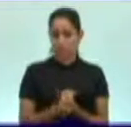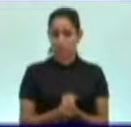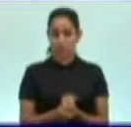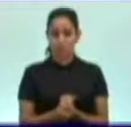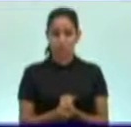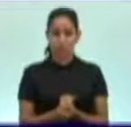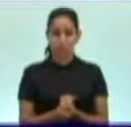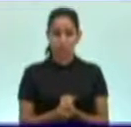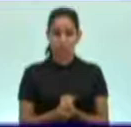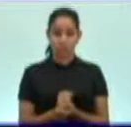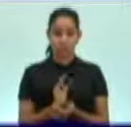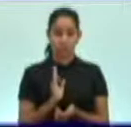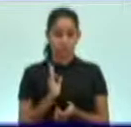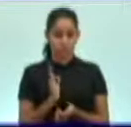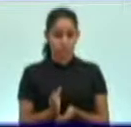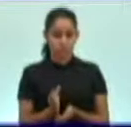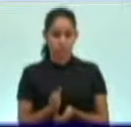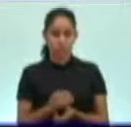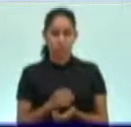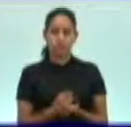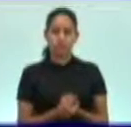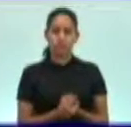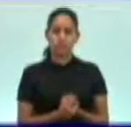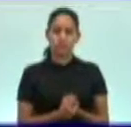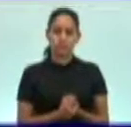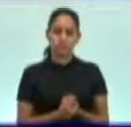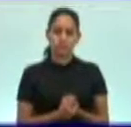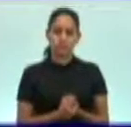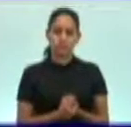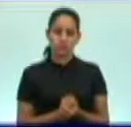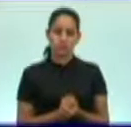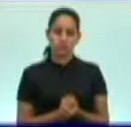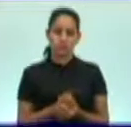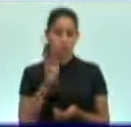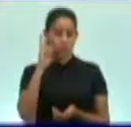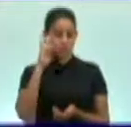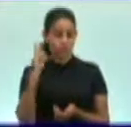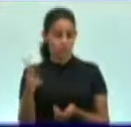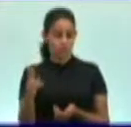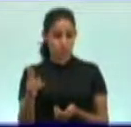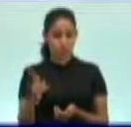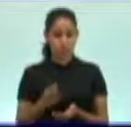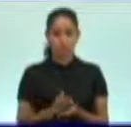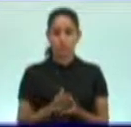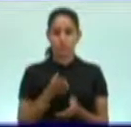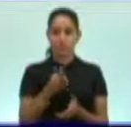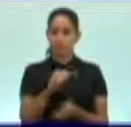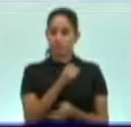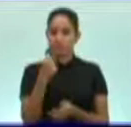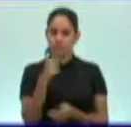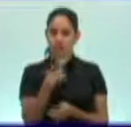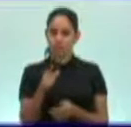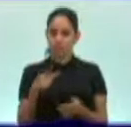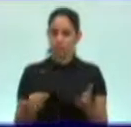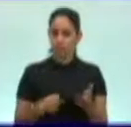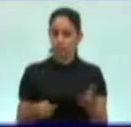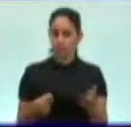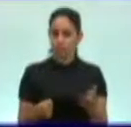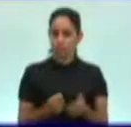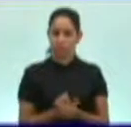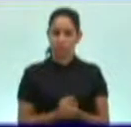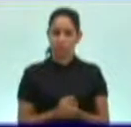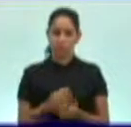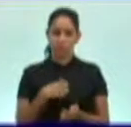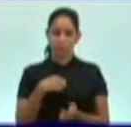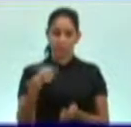manera correcta, expresiva, recordando que es una marcha de guerra y un himno que nos invita